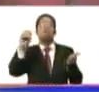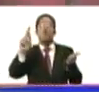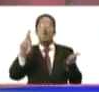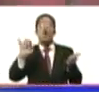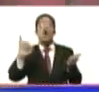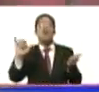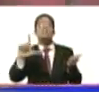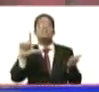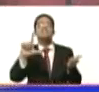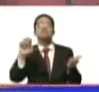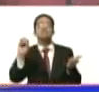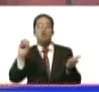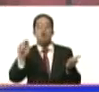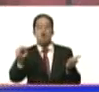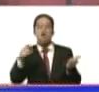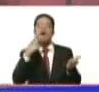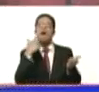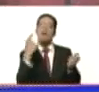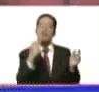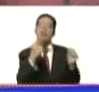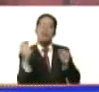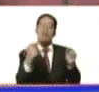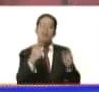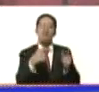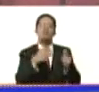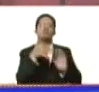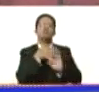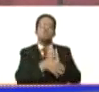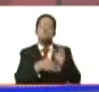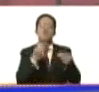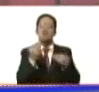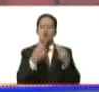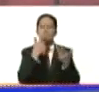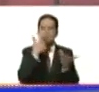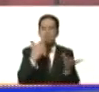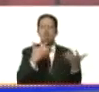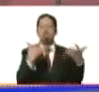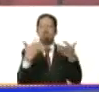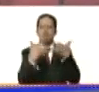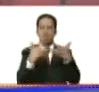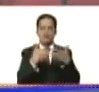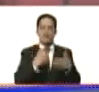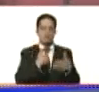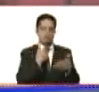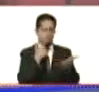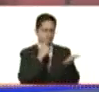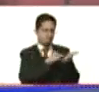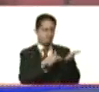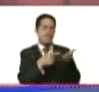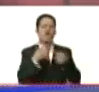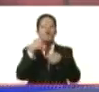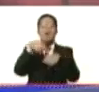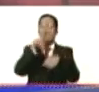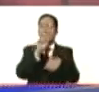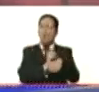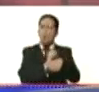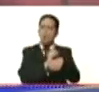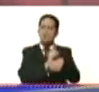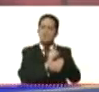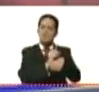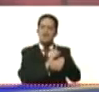plenas conversaciones para la regularización de la guerra. Cito: la única causa